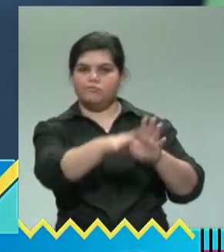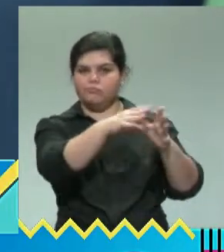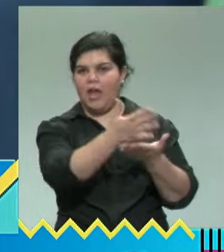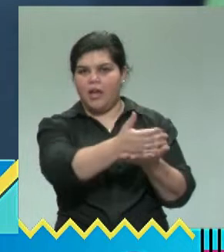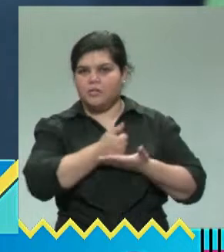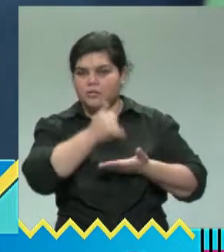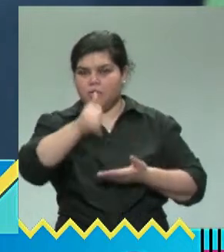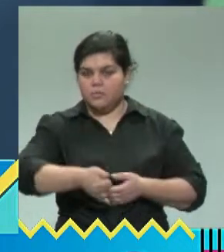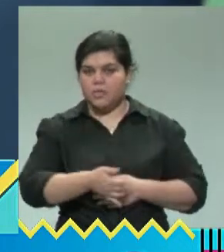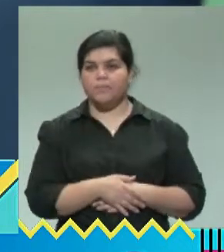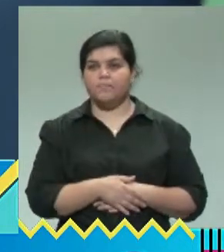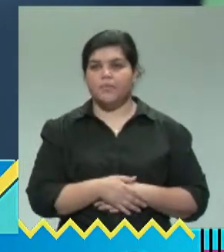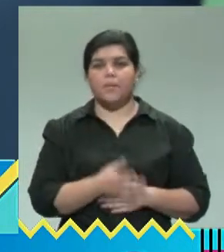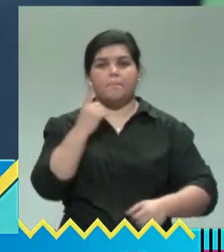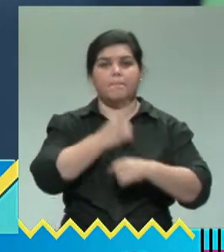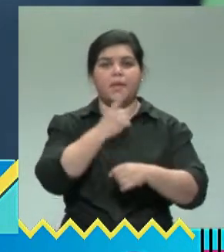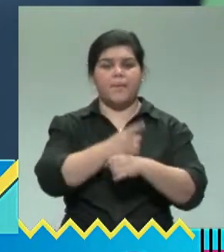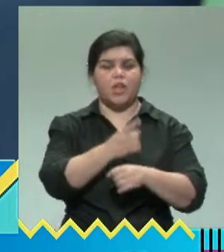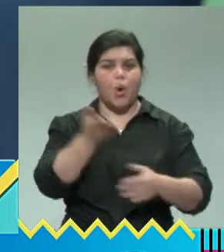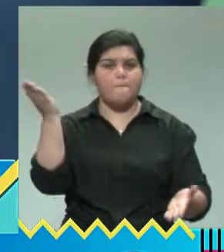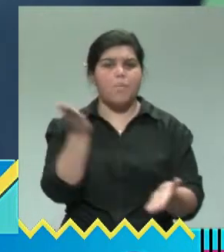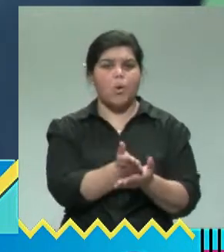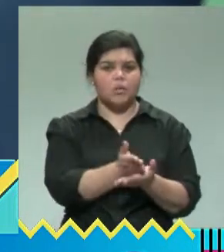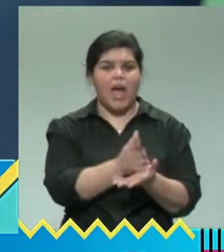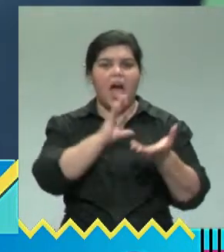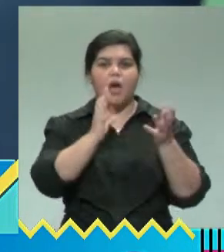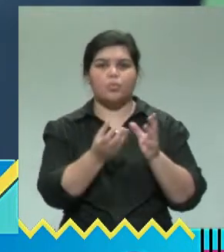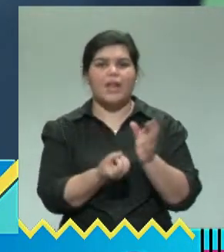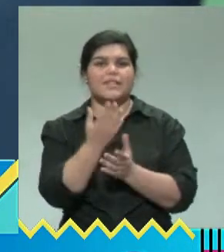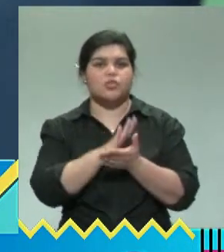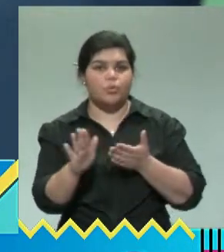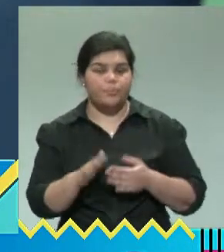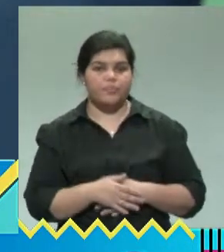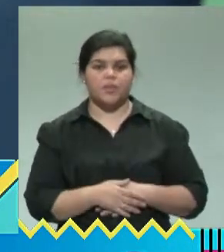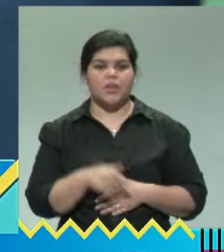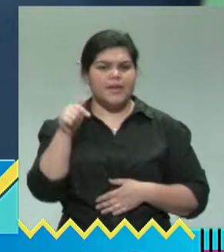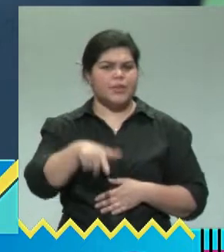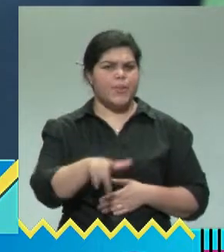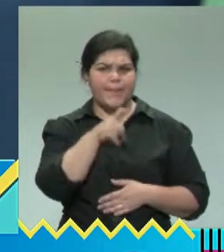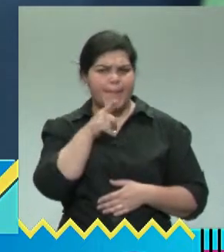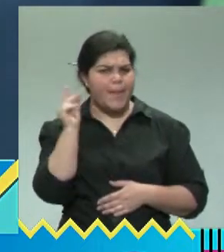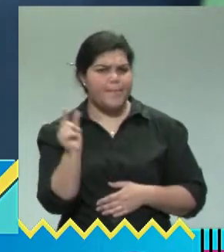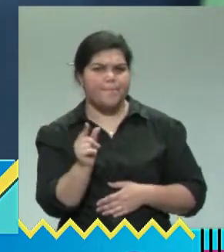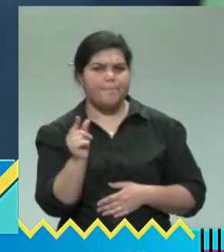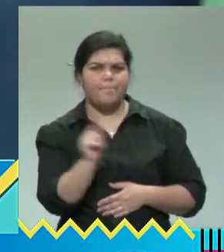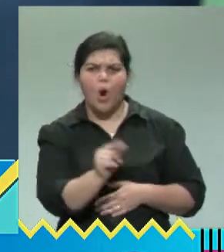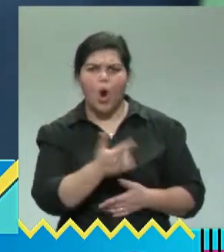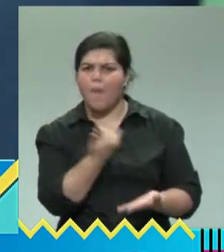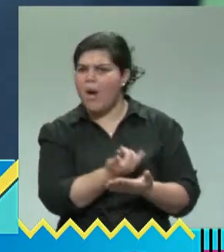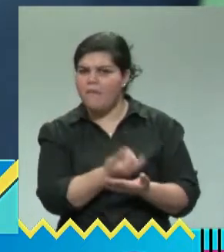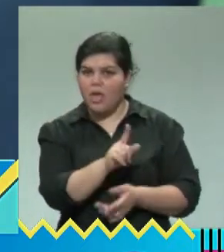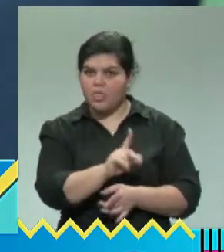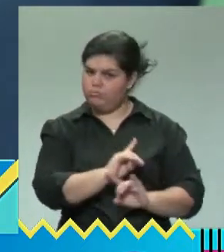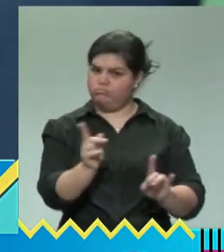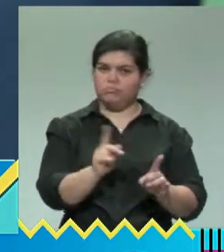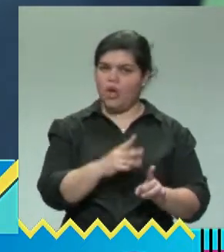ver con la actualización de las multas. Esto es un elemento, parece menor, pero es un elemento central a la hora de cómo valorizamos